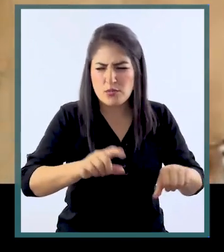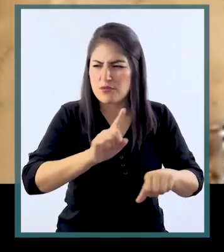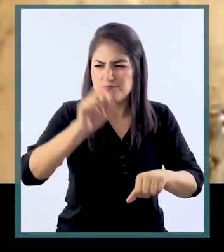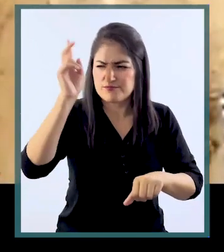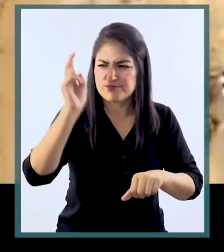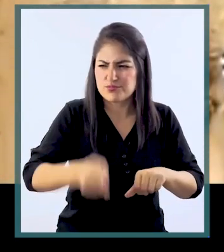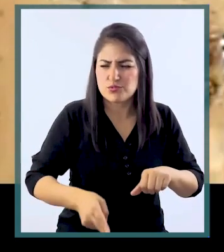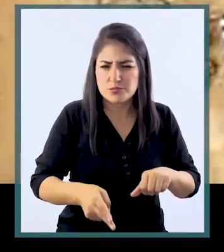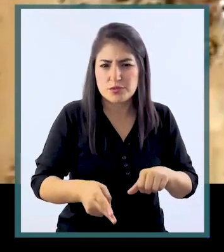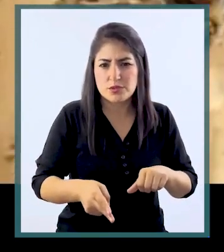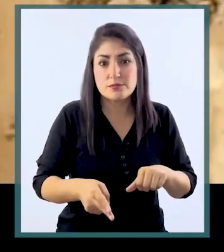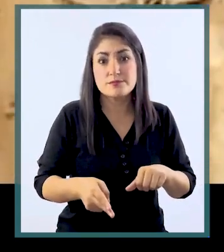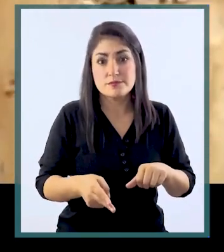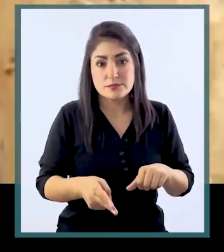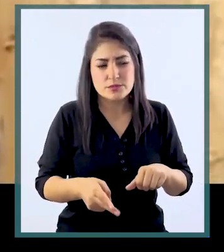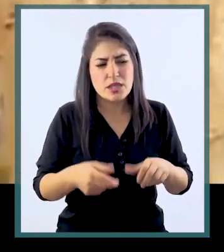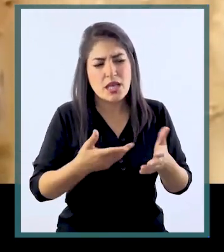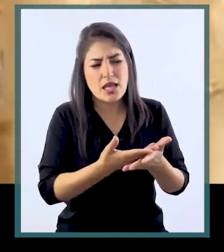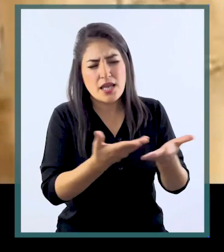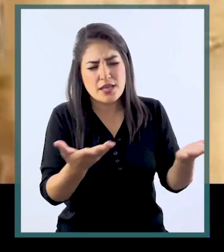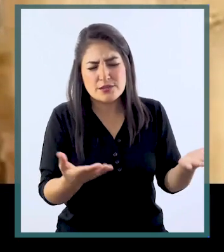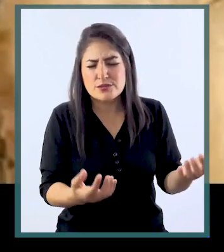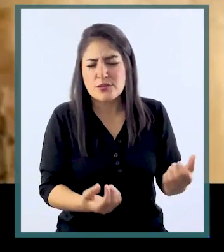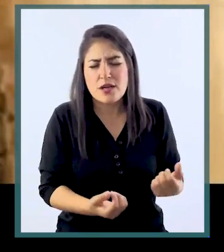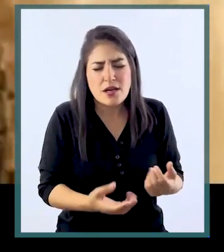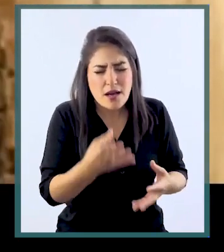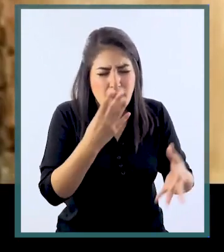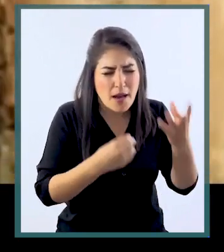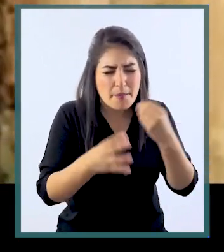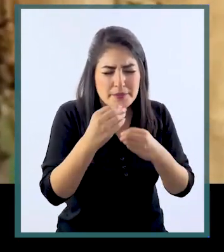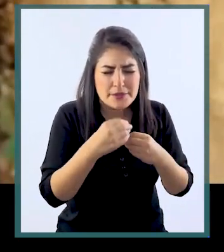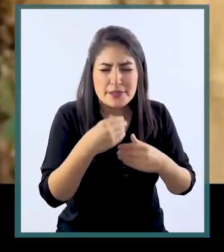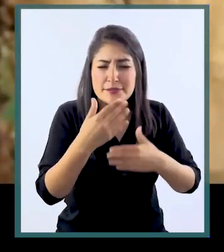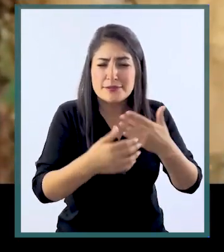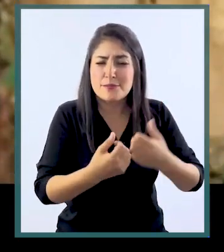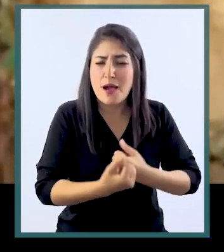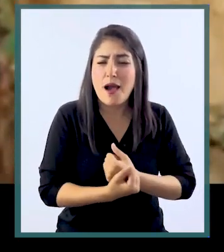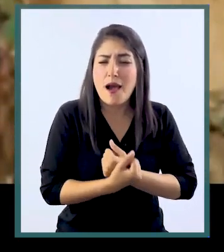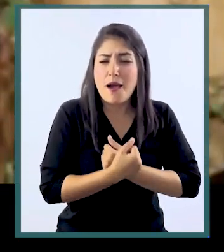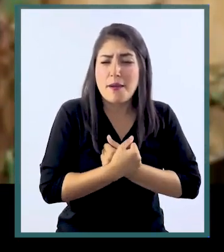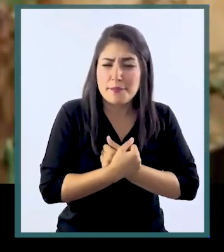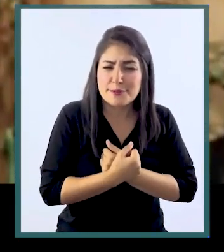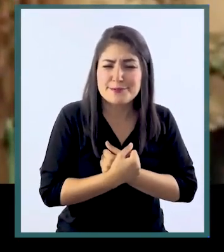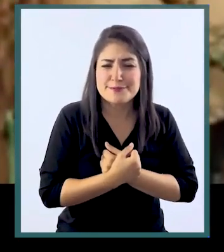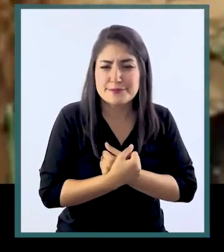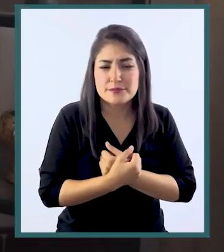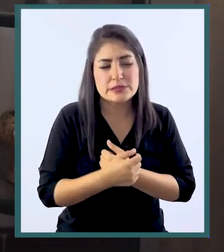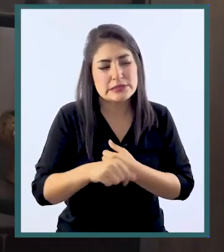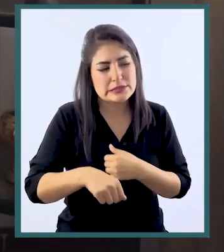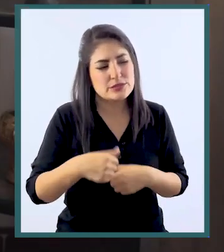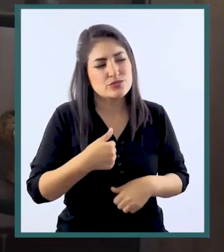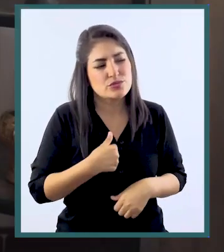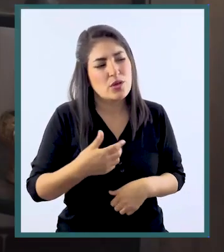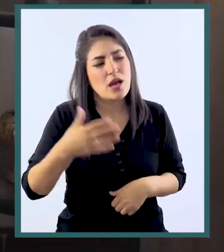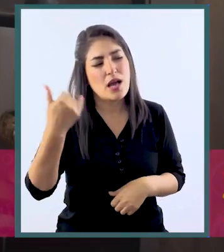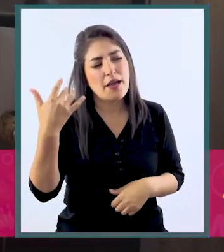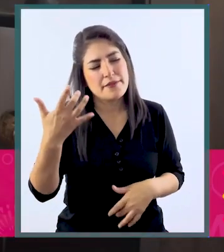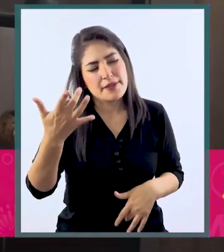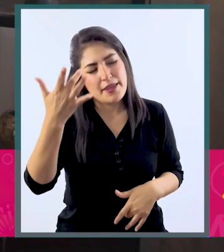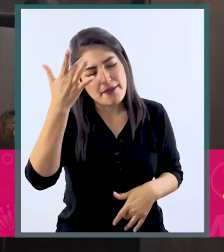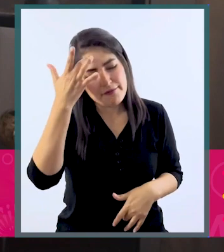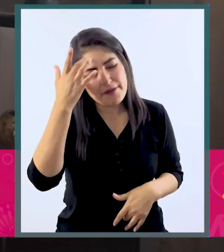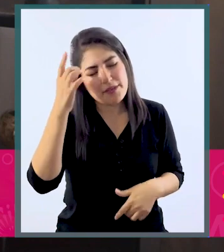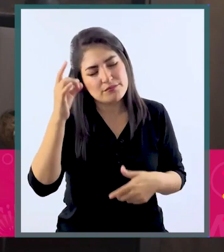culturales y la obligación de conocer para querer lo nuestro. Sí, he superado un problema de salud bastante